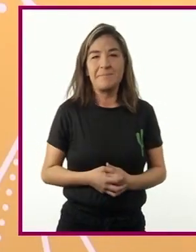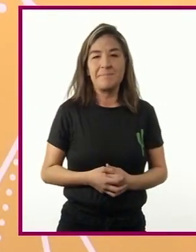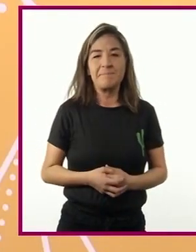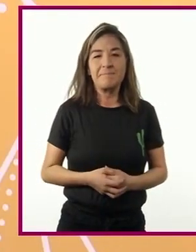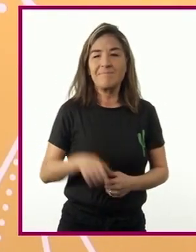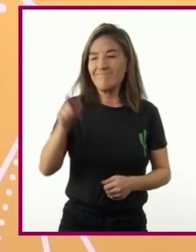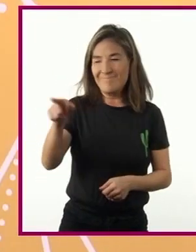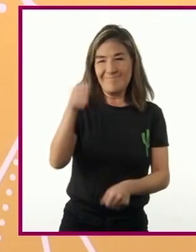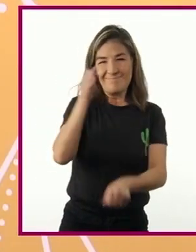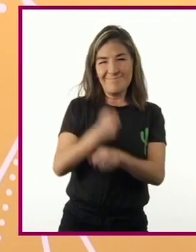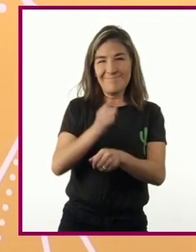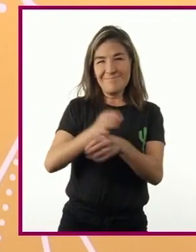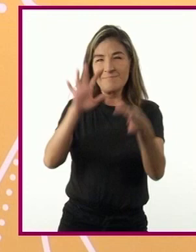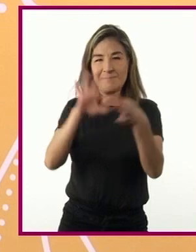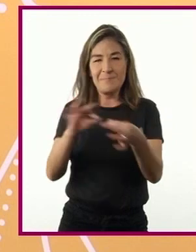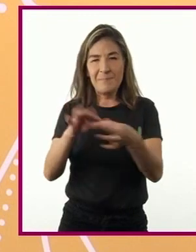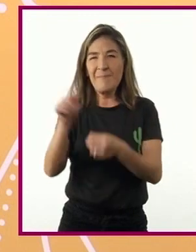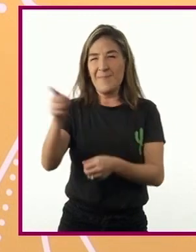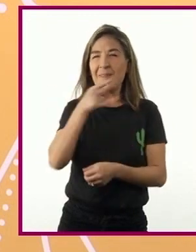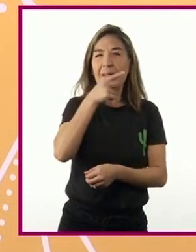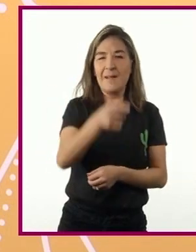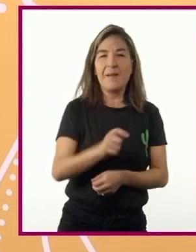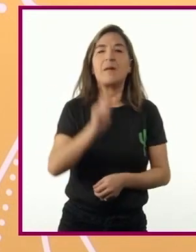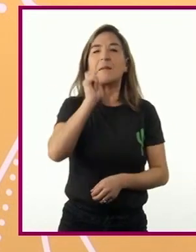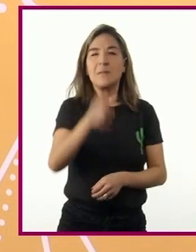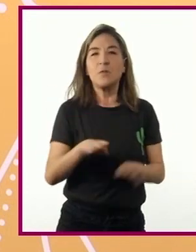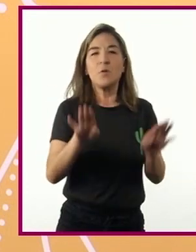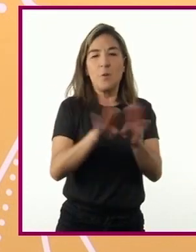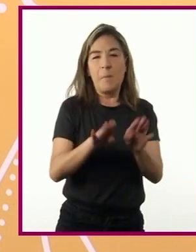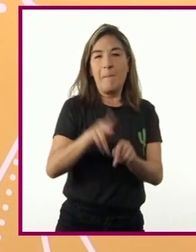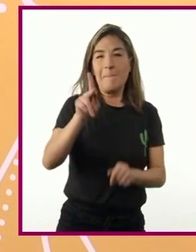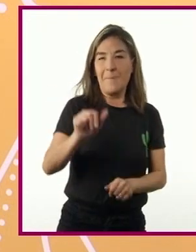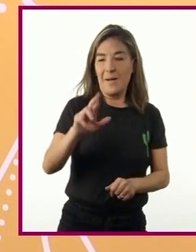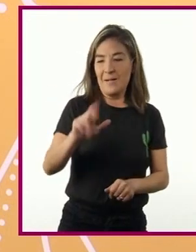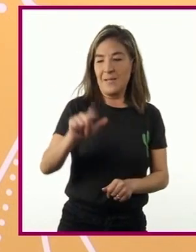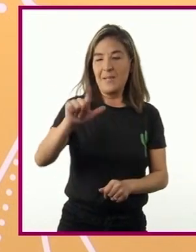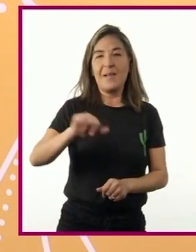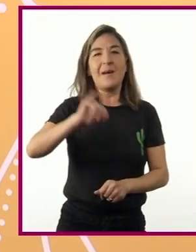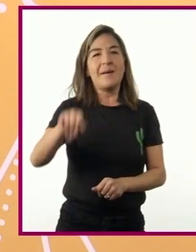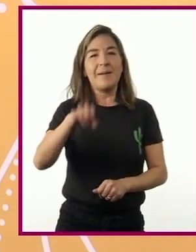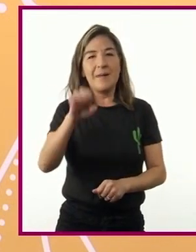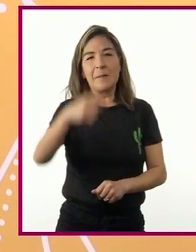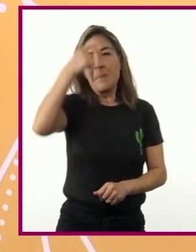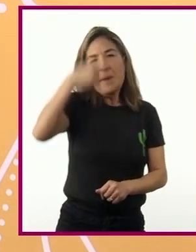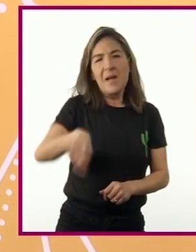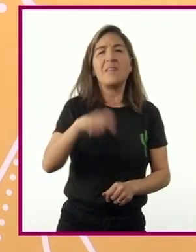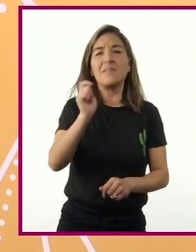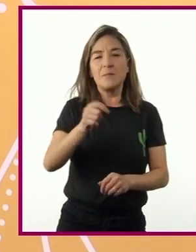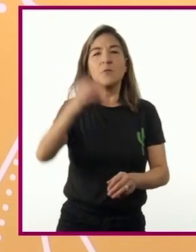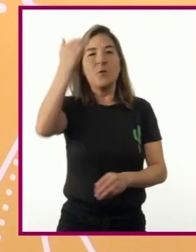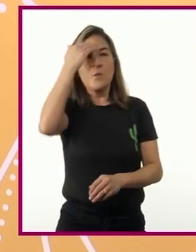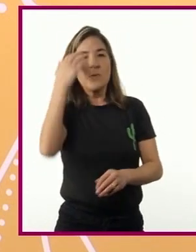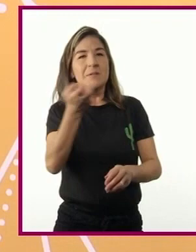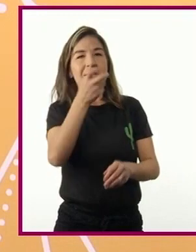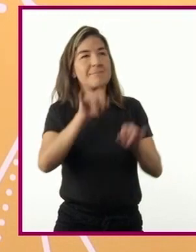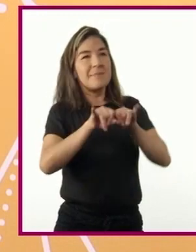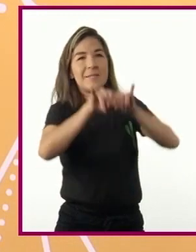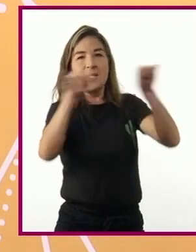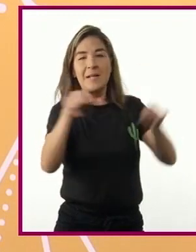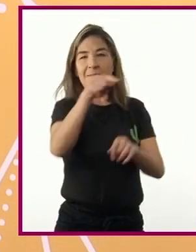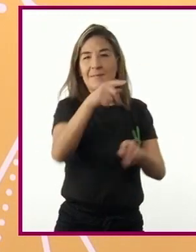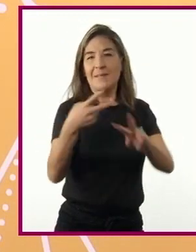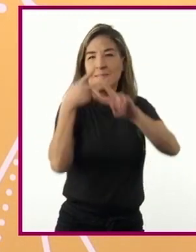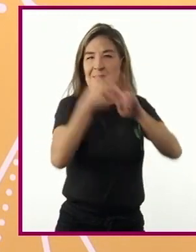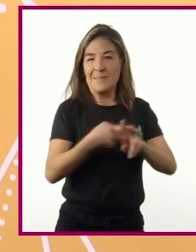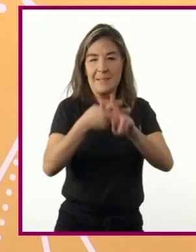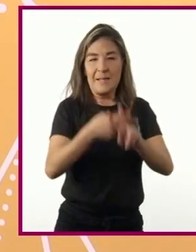Esto que mencionas es lo que limita al paralaje para conocer la distancia a la que se encuentran las